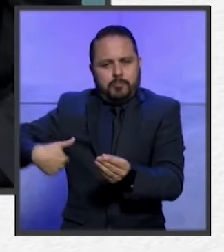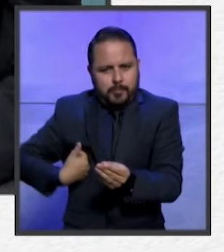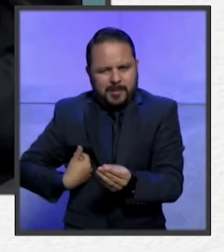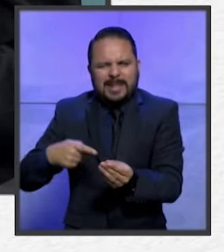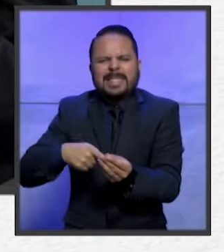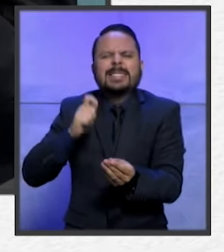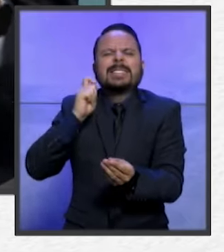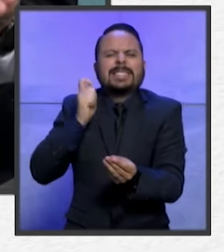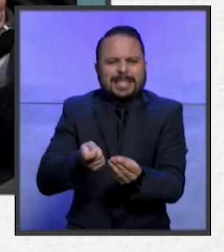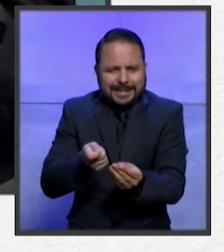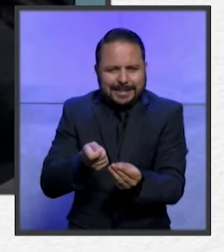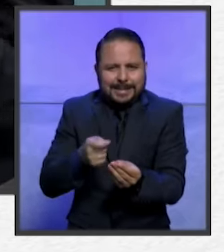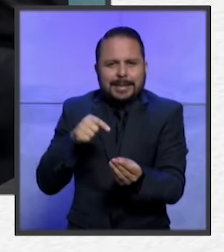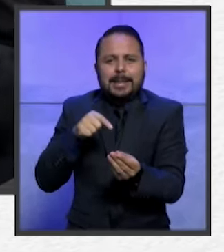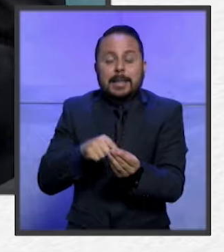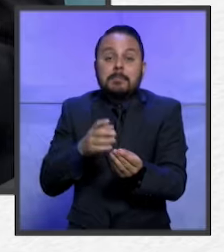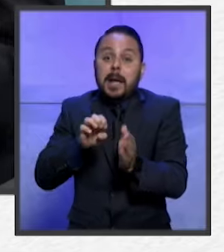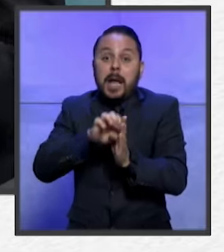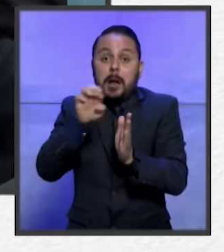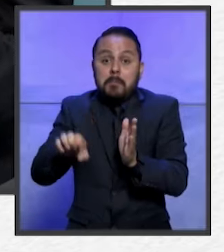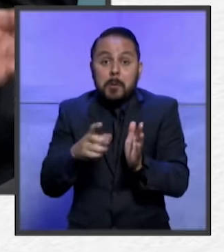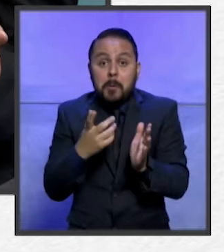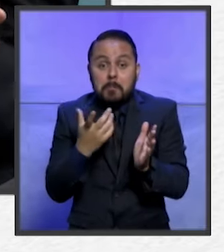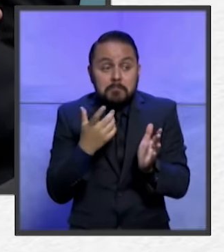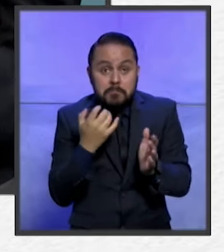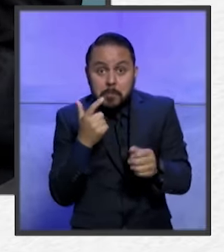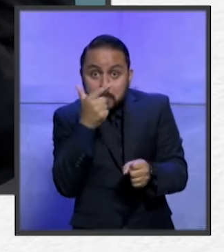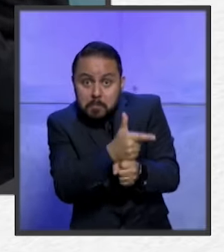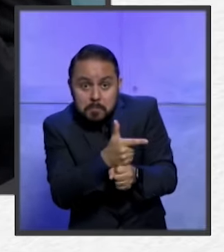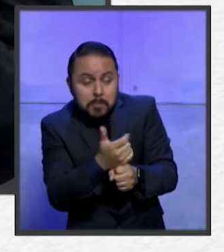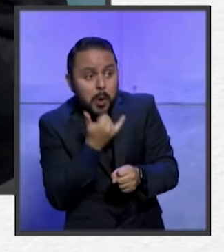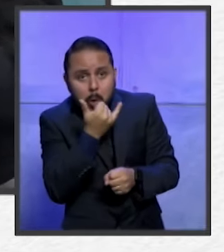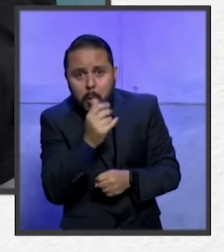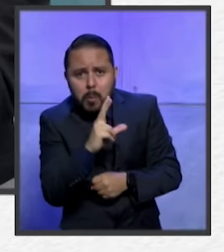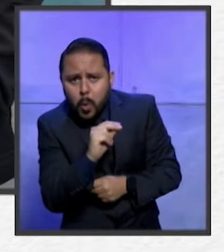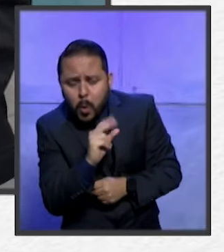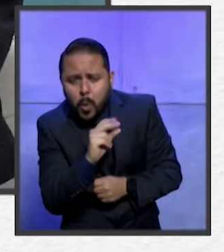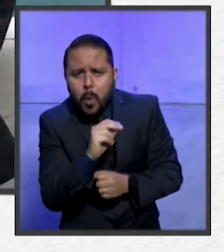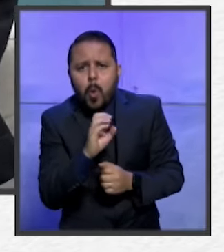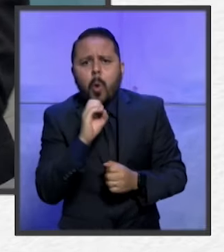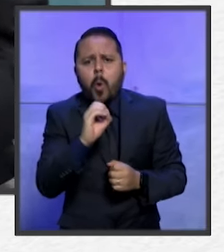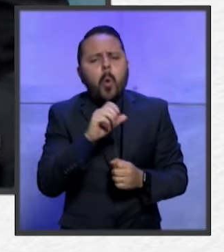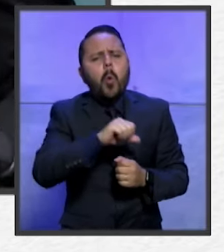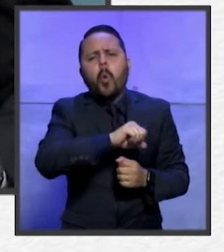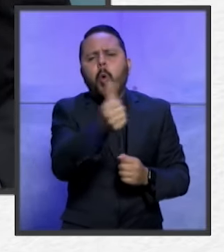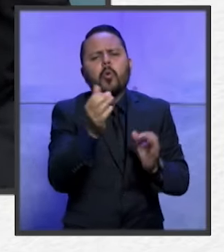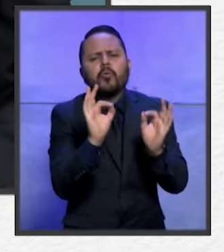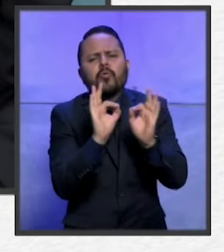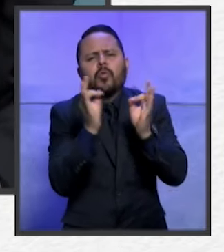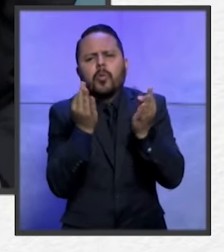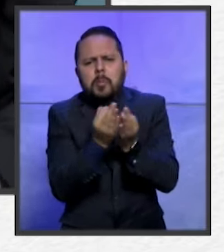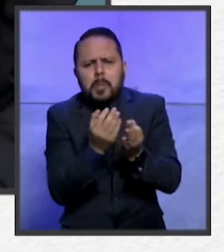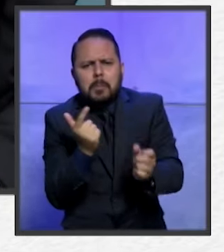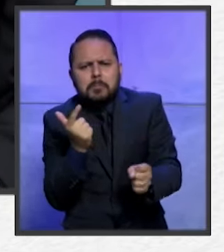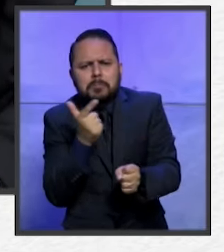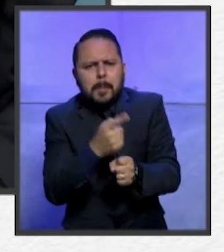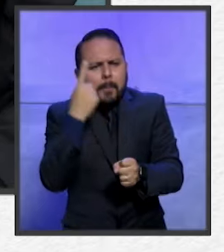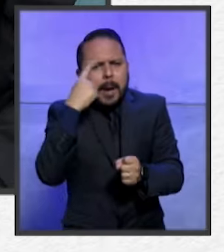implica Bueno pues no se hicieron observaciones o hay algunas cuestiones que tienen que ver con